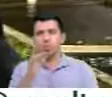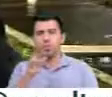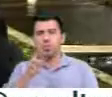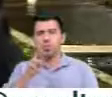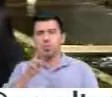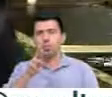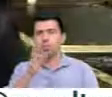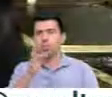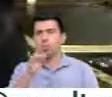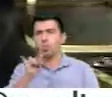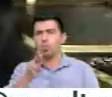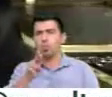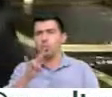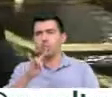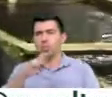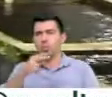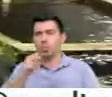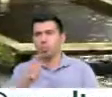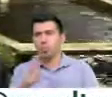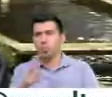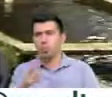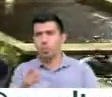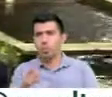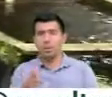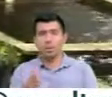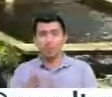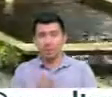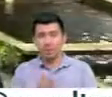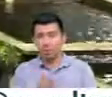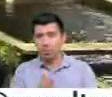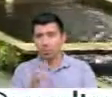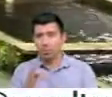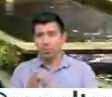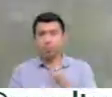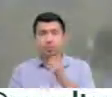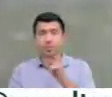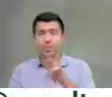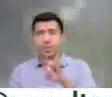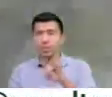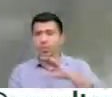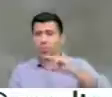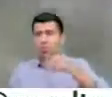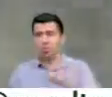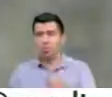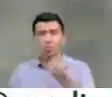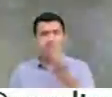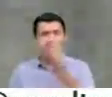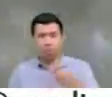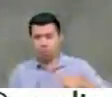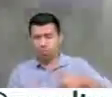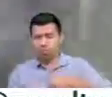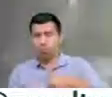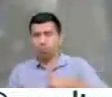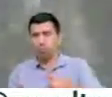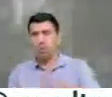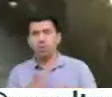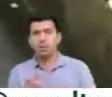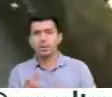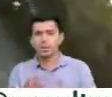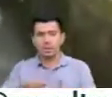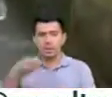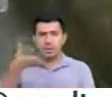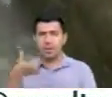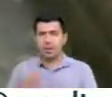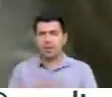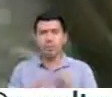el alza del dólar, más que todo en el caso de trucha, en el costo del concentrado. Entonces esto nos ha causado un aumento en los costos de